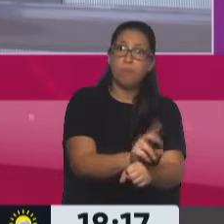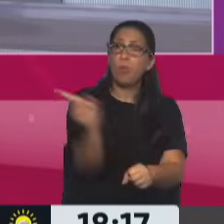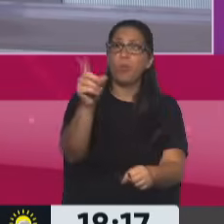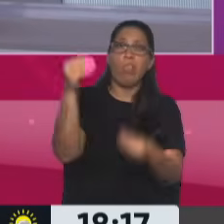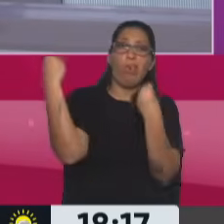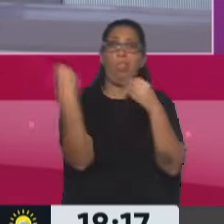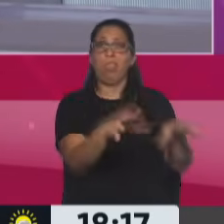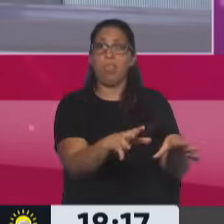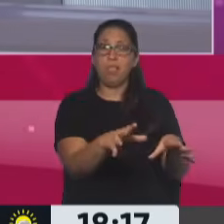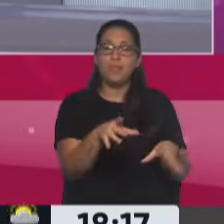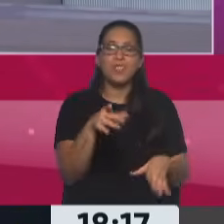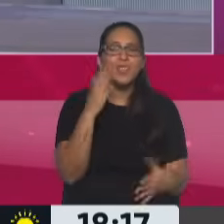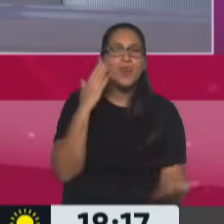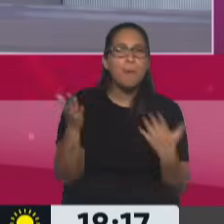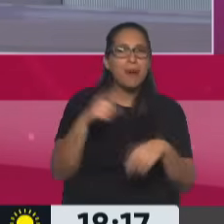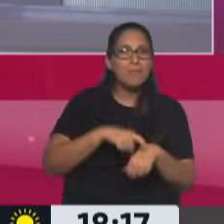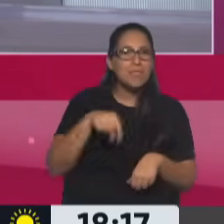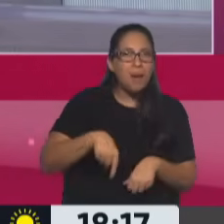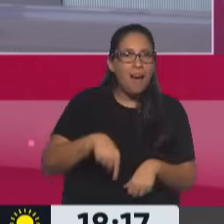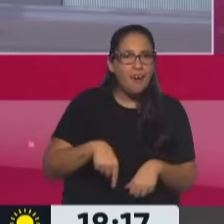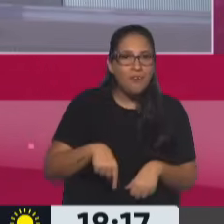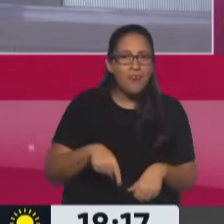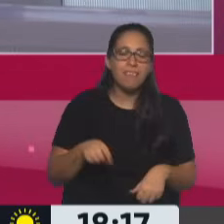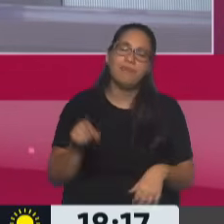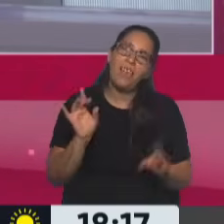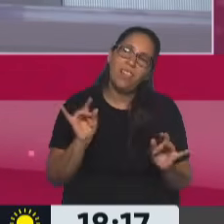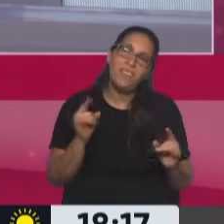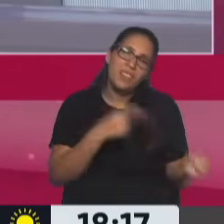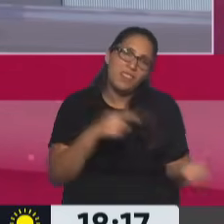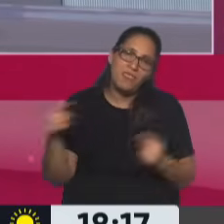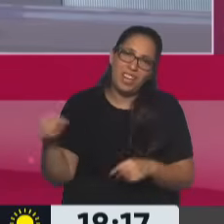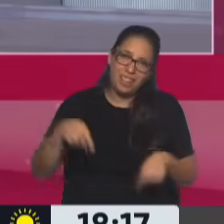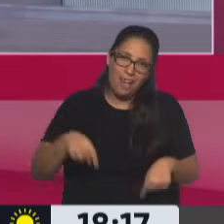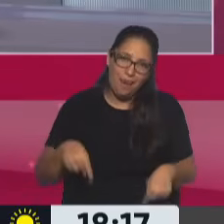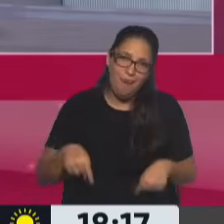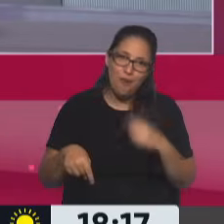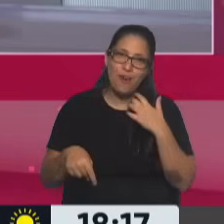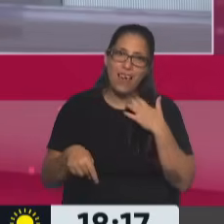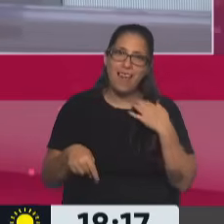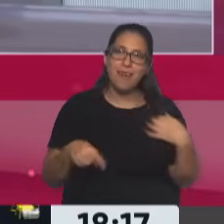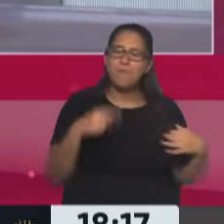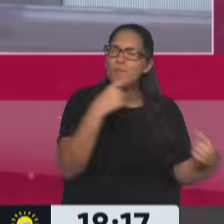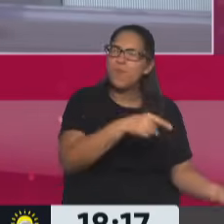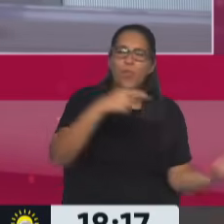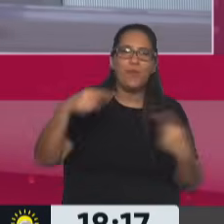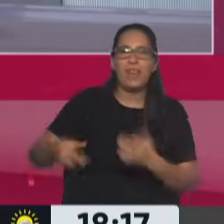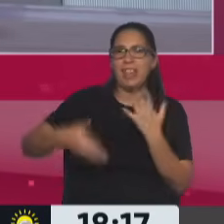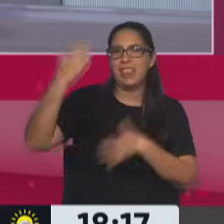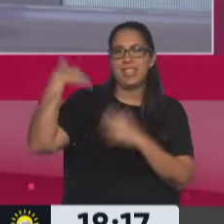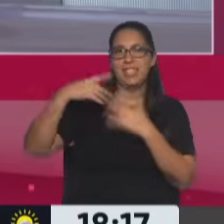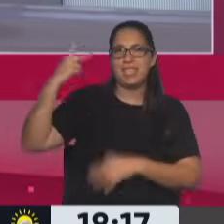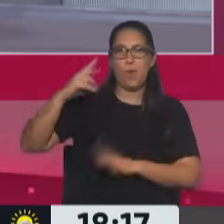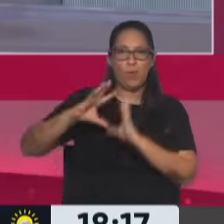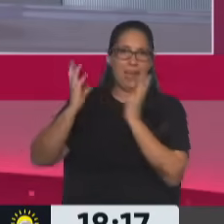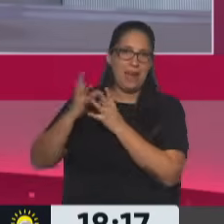argumento, trazar ese paralelo. Técnicamente es difícil, estamos en un tipo de conflicto bastante diferente a lo que podría haber sido la Segunda Guerra Mundial.